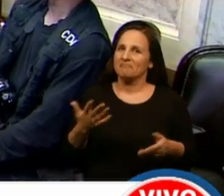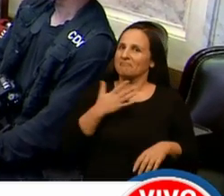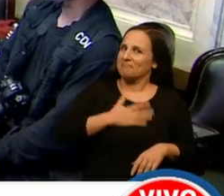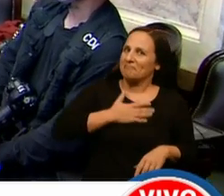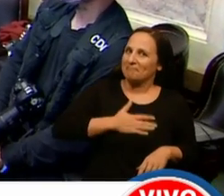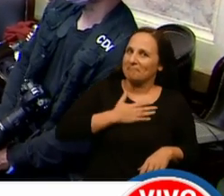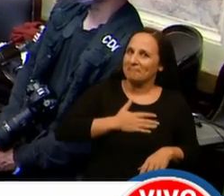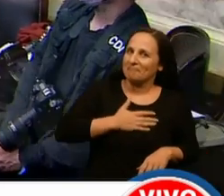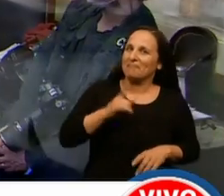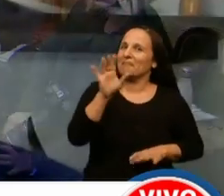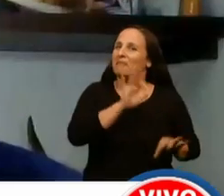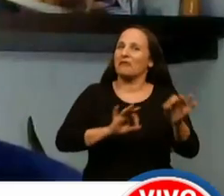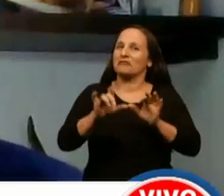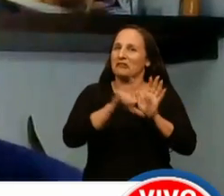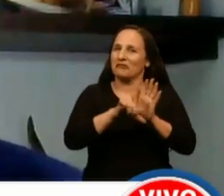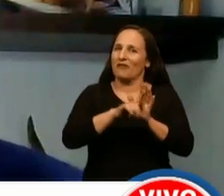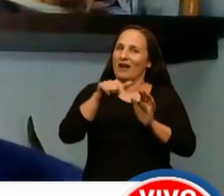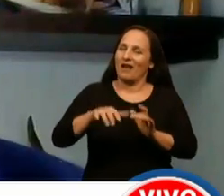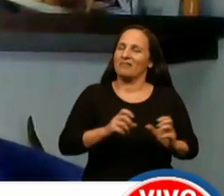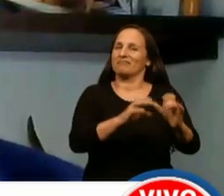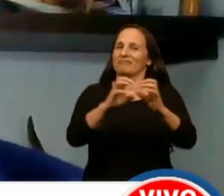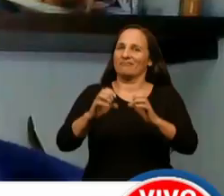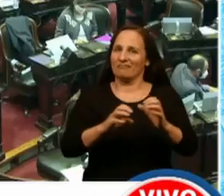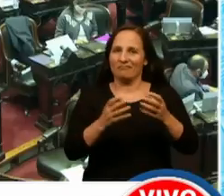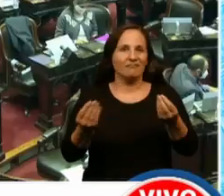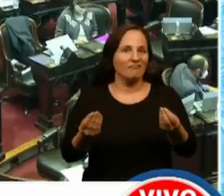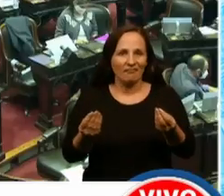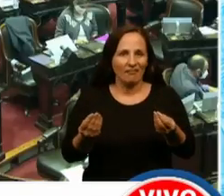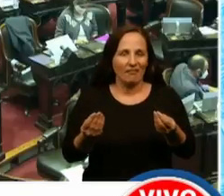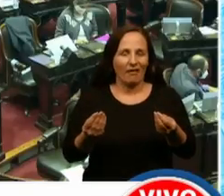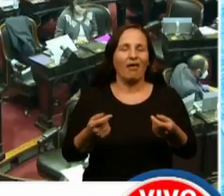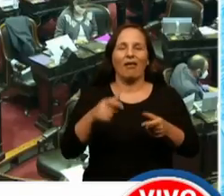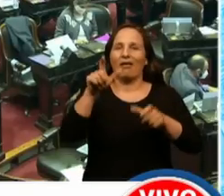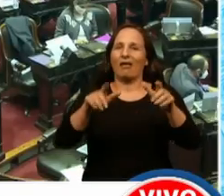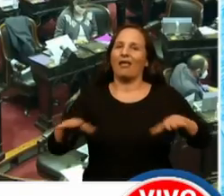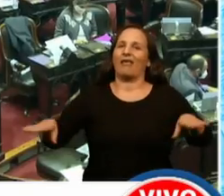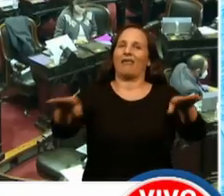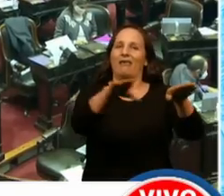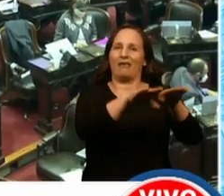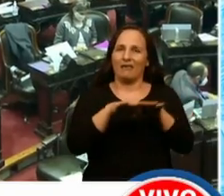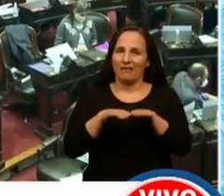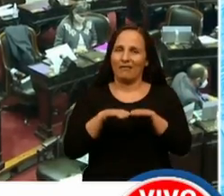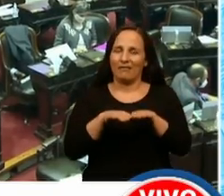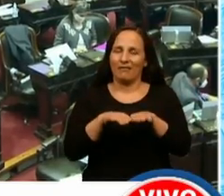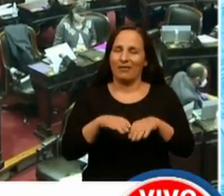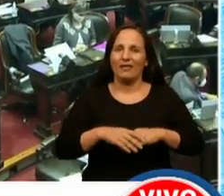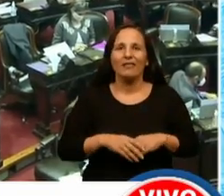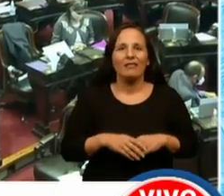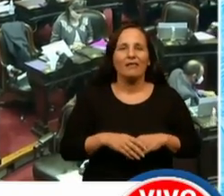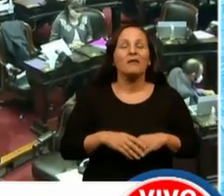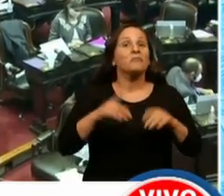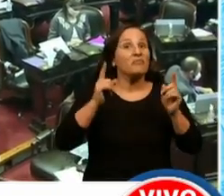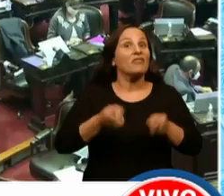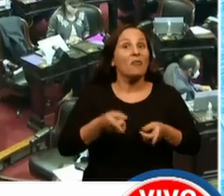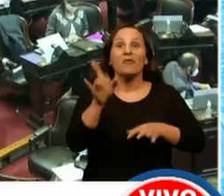tratando este proyecto de ley que trae equidad y que también aborda